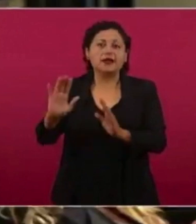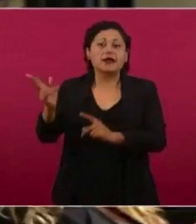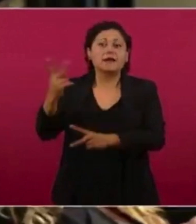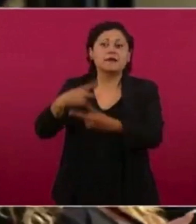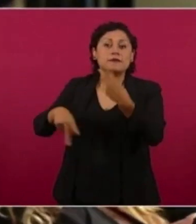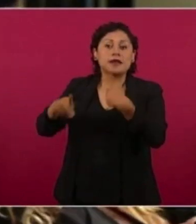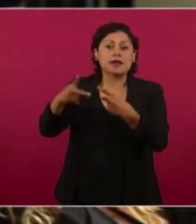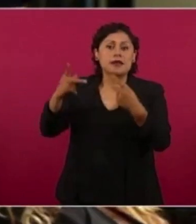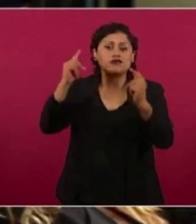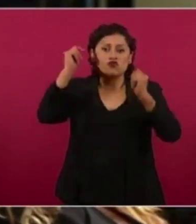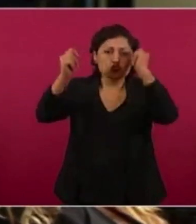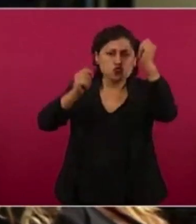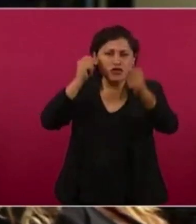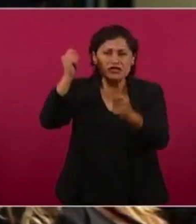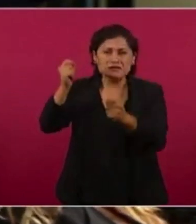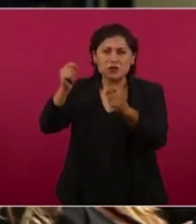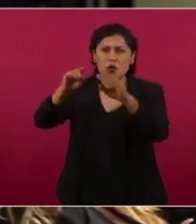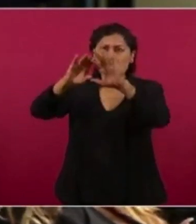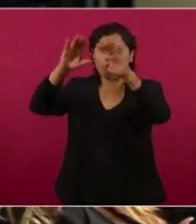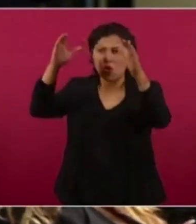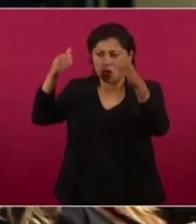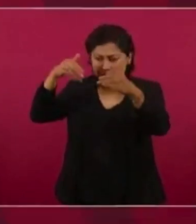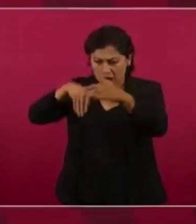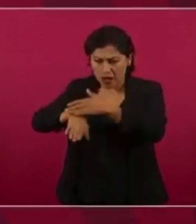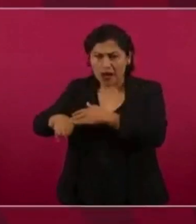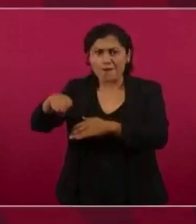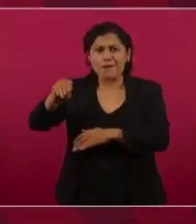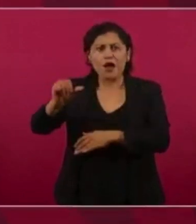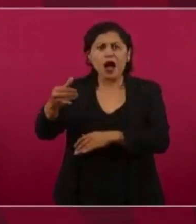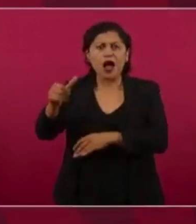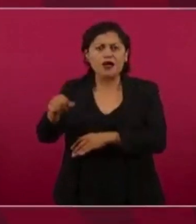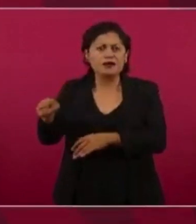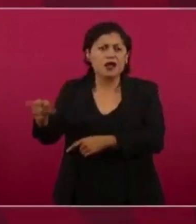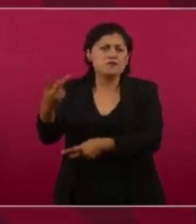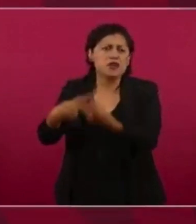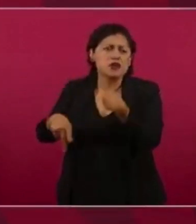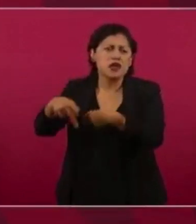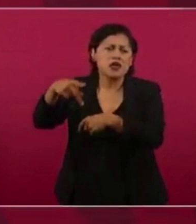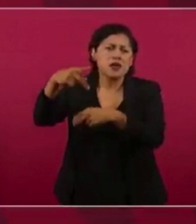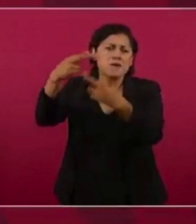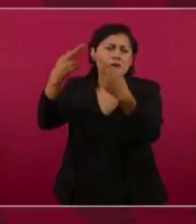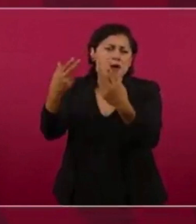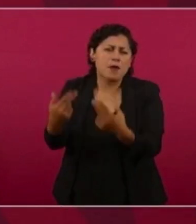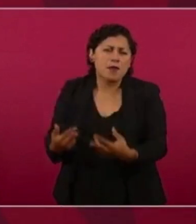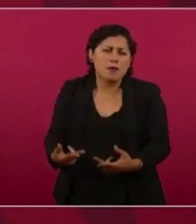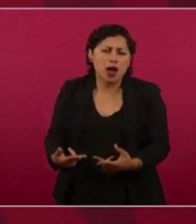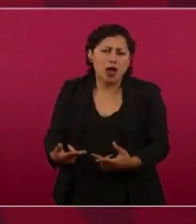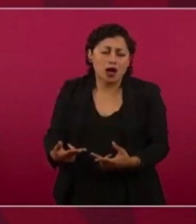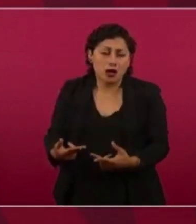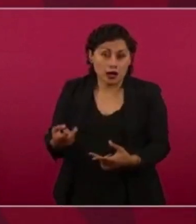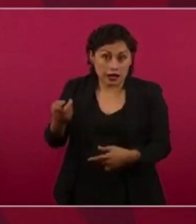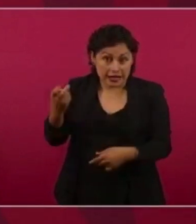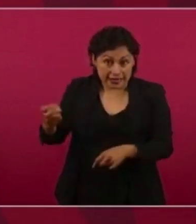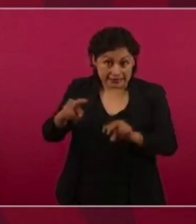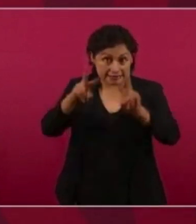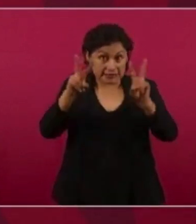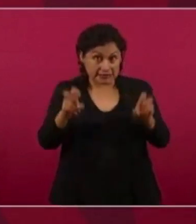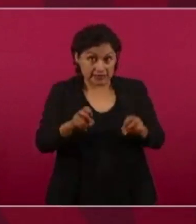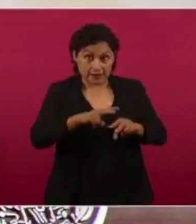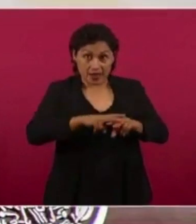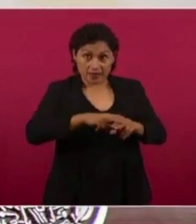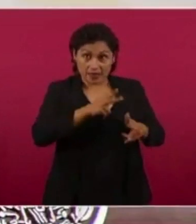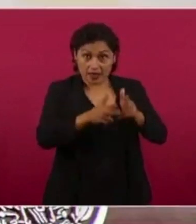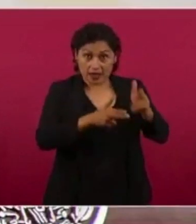no tiene absolutamente nada que ver con el Tren Maya. Efectivamente, hemos trabajado de la mano con